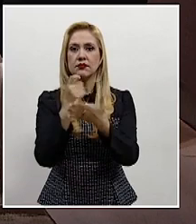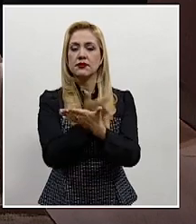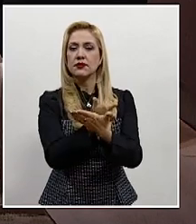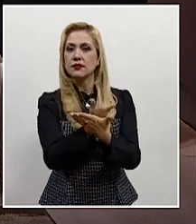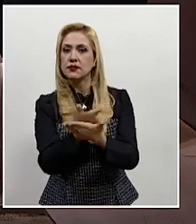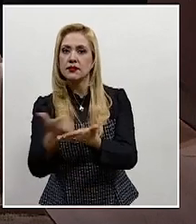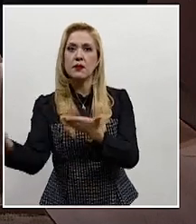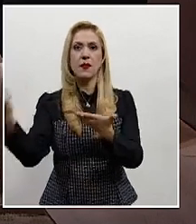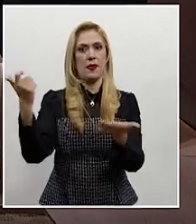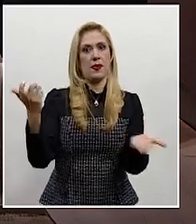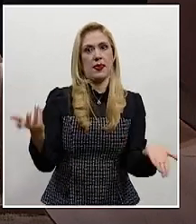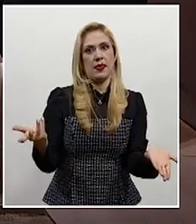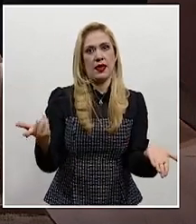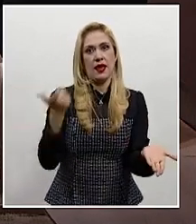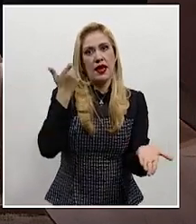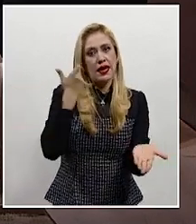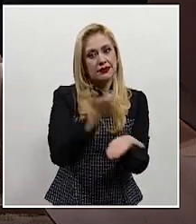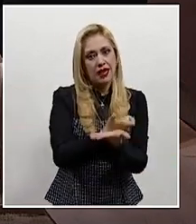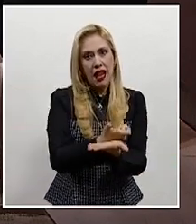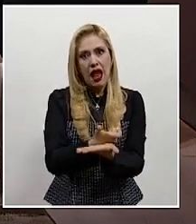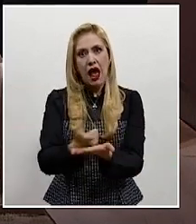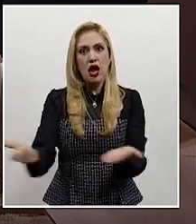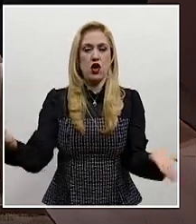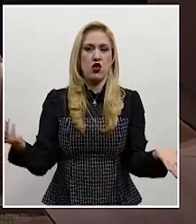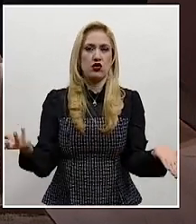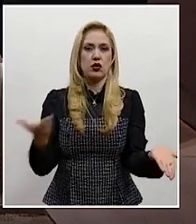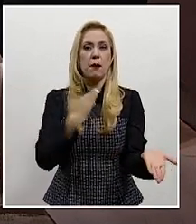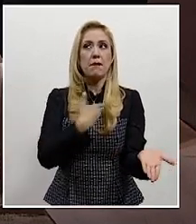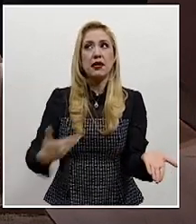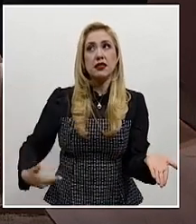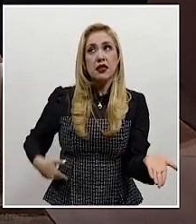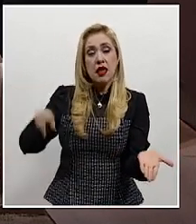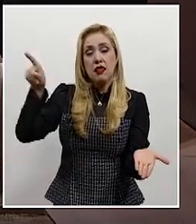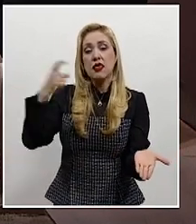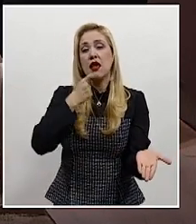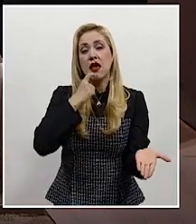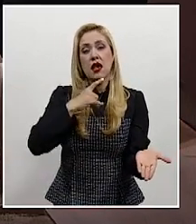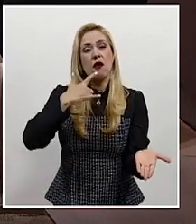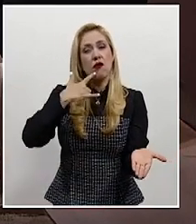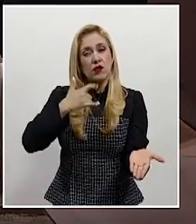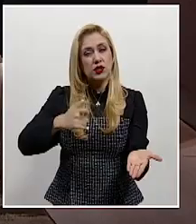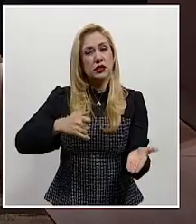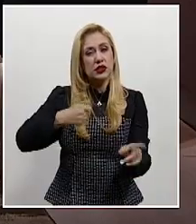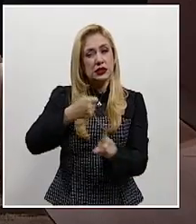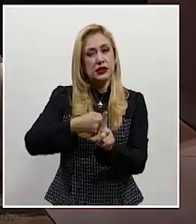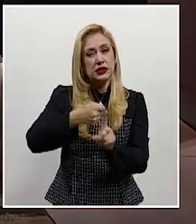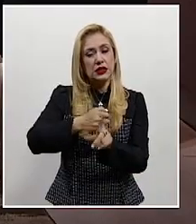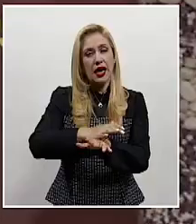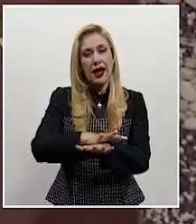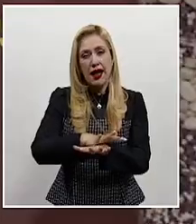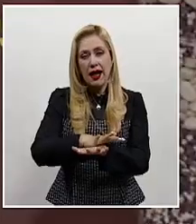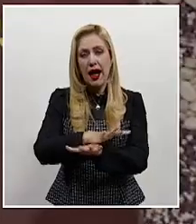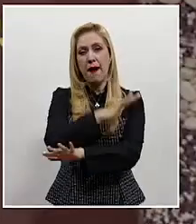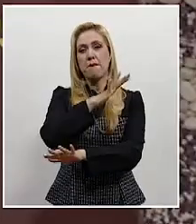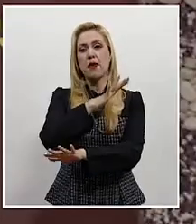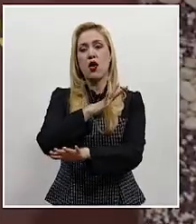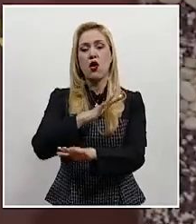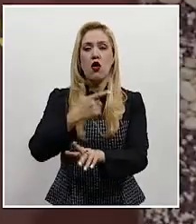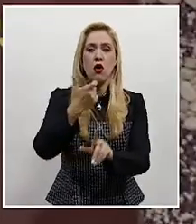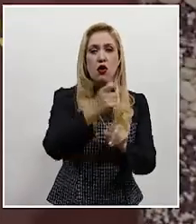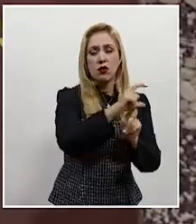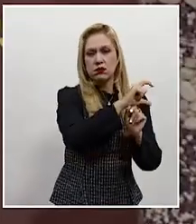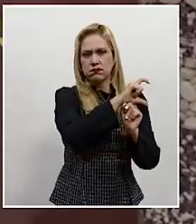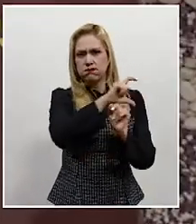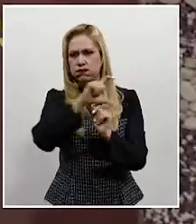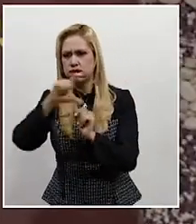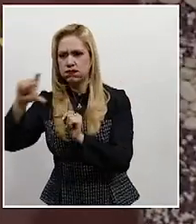salarios, que es un hecho que el presidente se ha esforzado y con la base también de la industria, hemos puesto